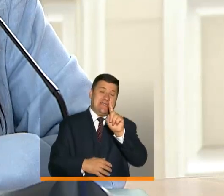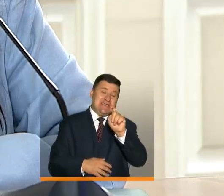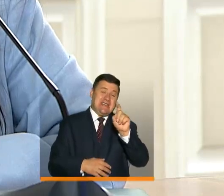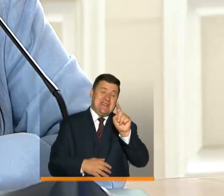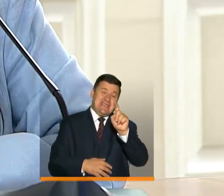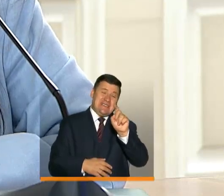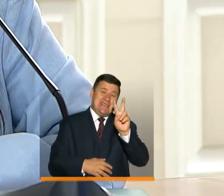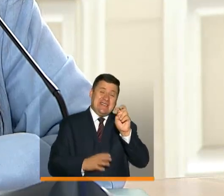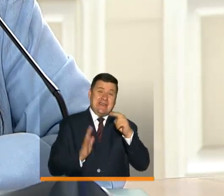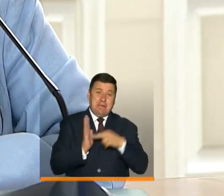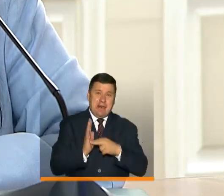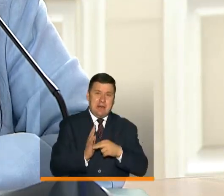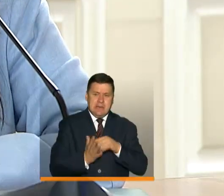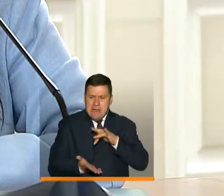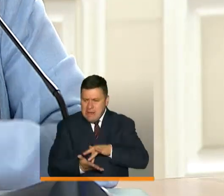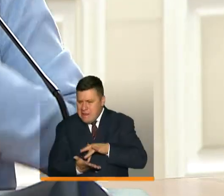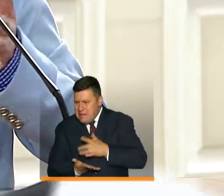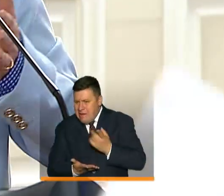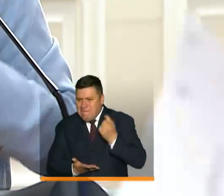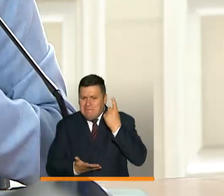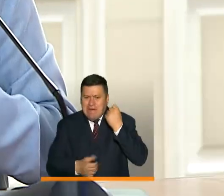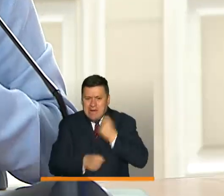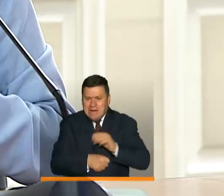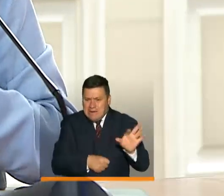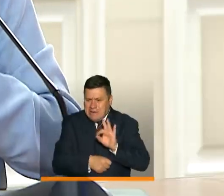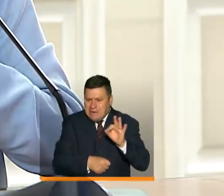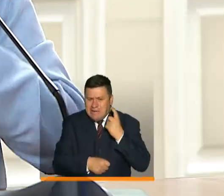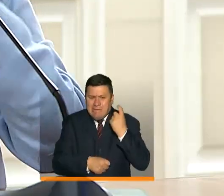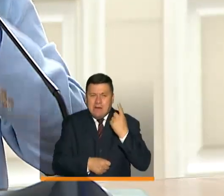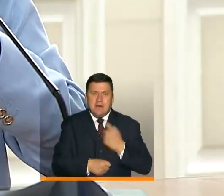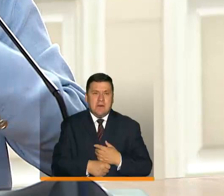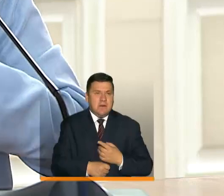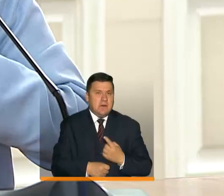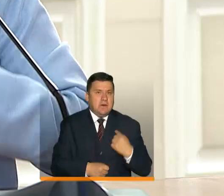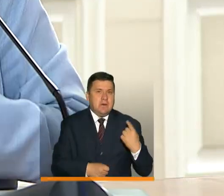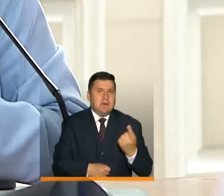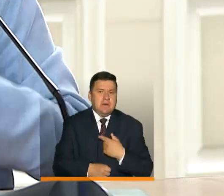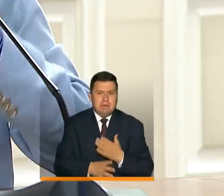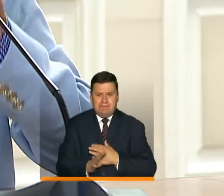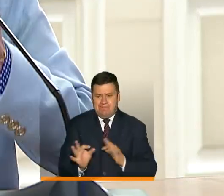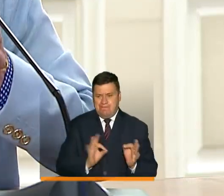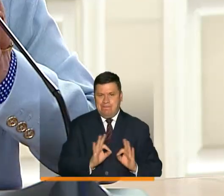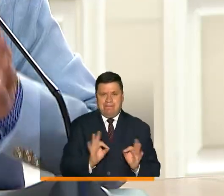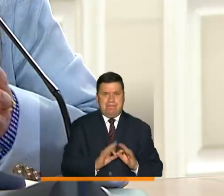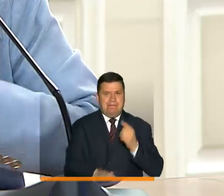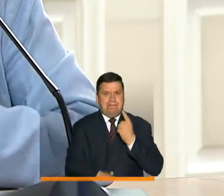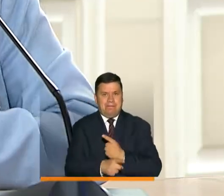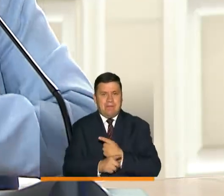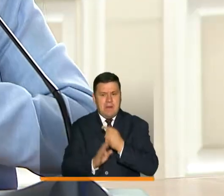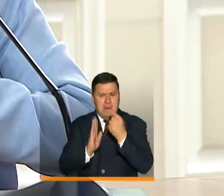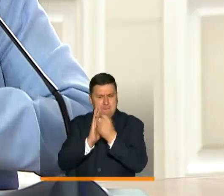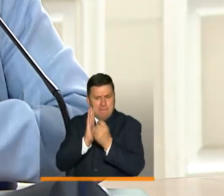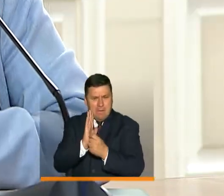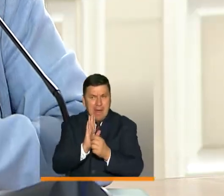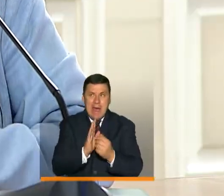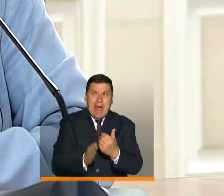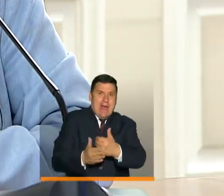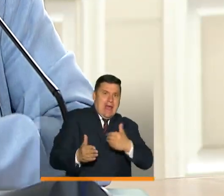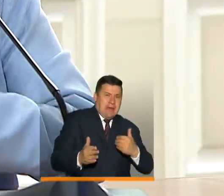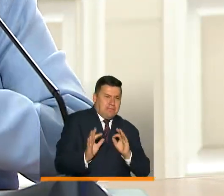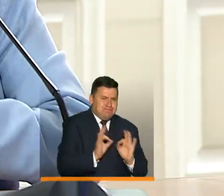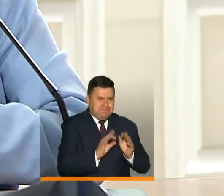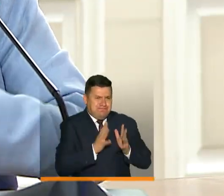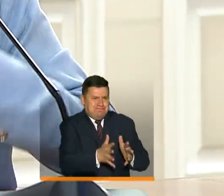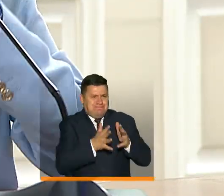programadores tenemos en déficit en este país y no solo queremos prepararlos justo a la medida, sino que